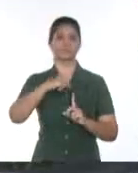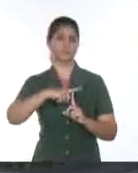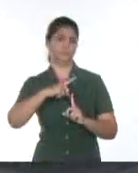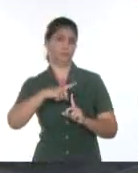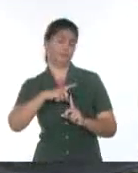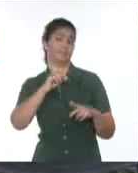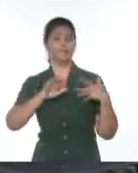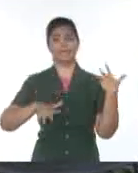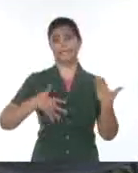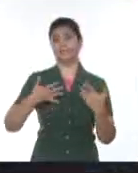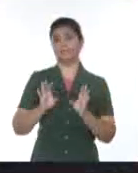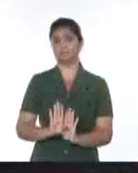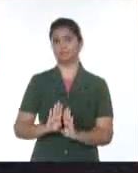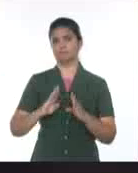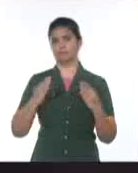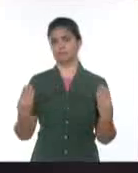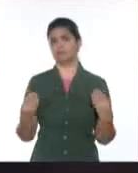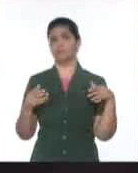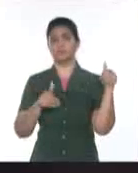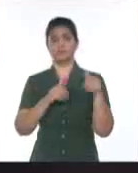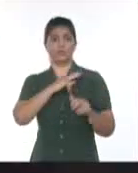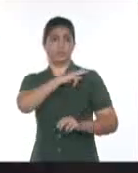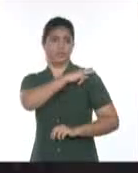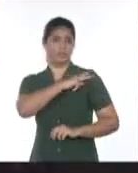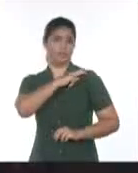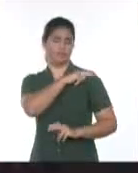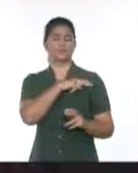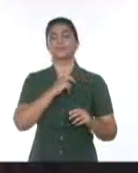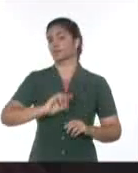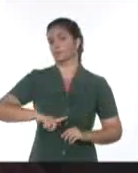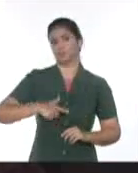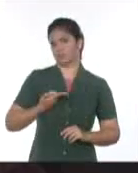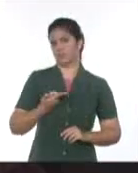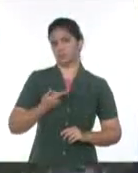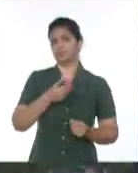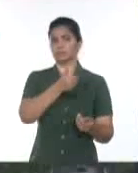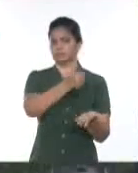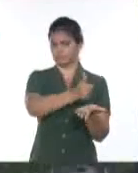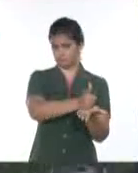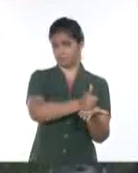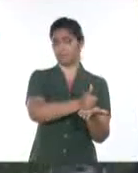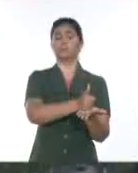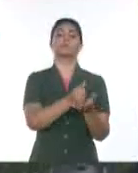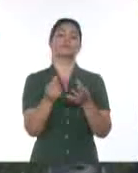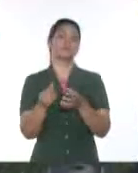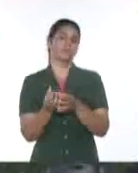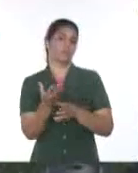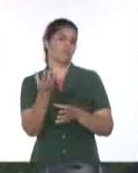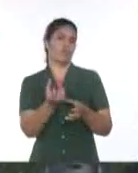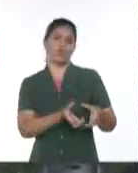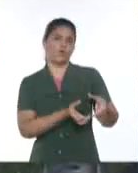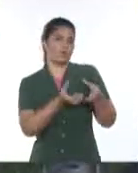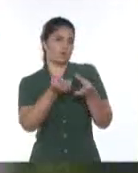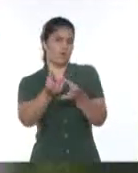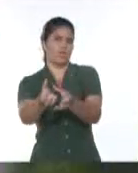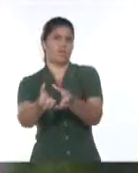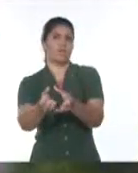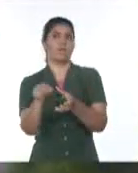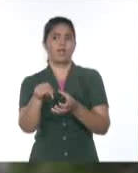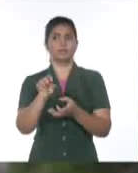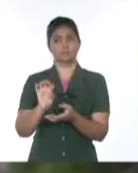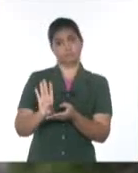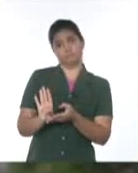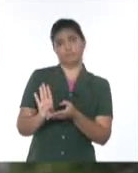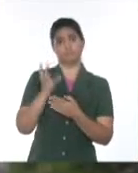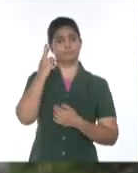las directoras de cultura del municipio cabecera y la provincia depositaron una ofrenda floral en el monumento que recuerda al